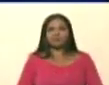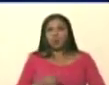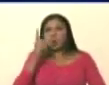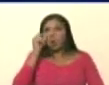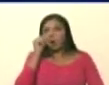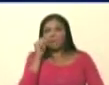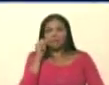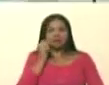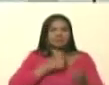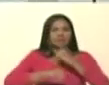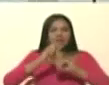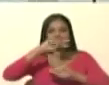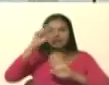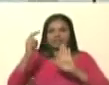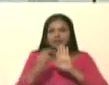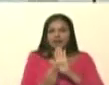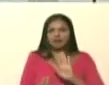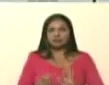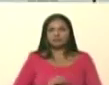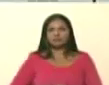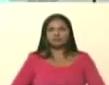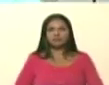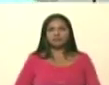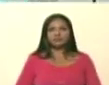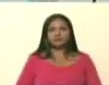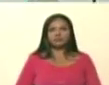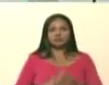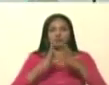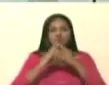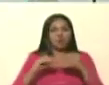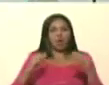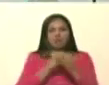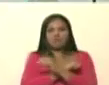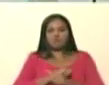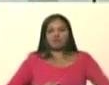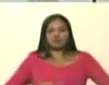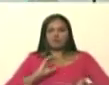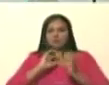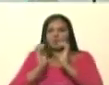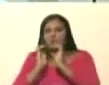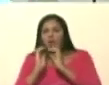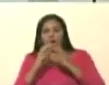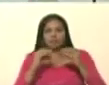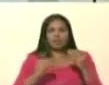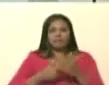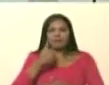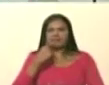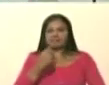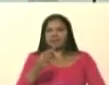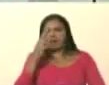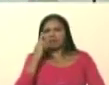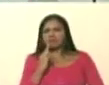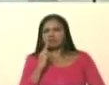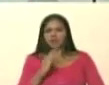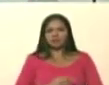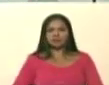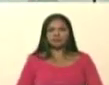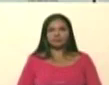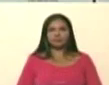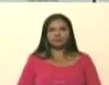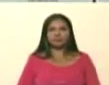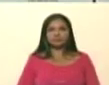de defensa integral toda la fuerza moral decía el libertador simón bolívar